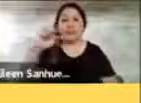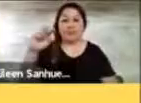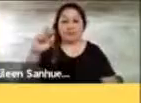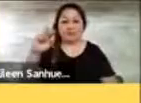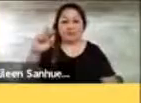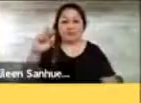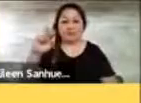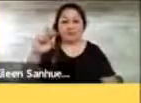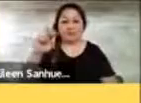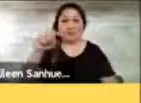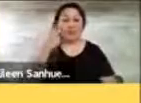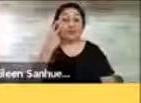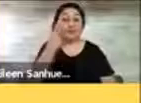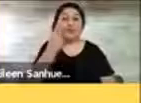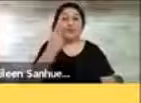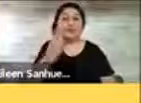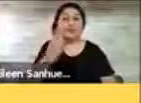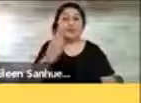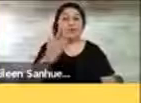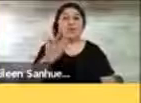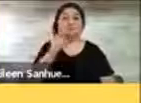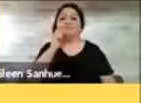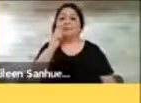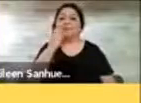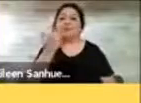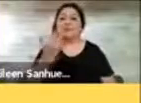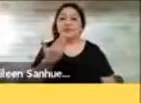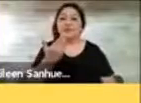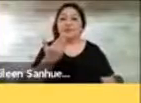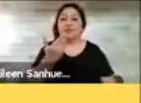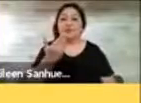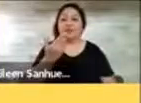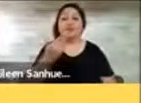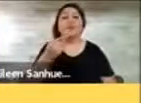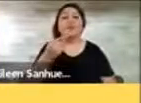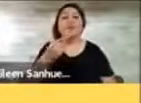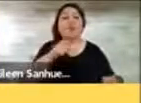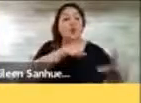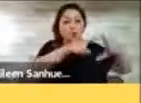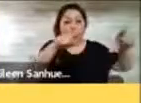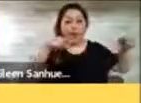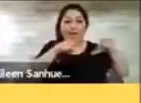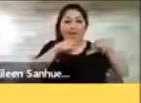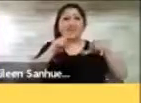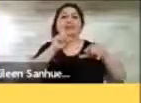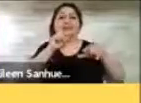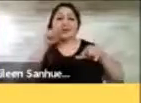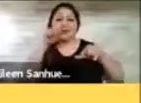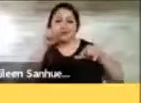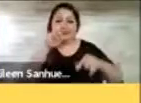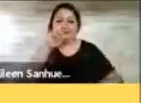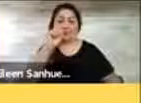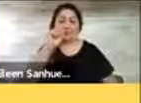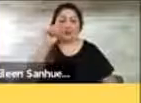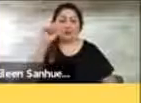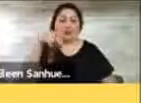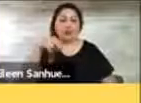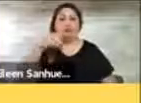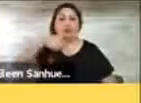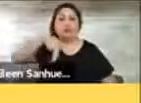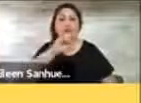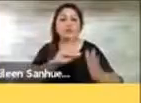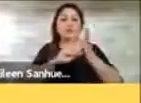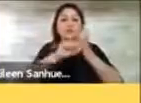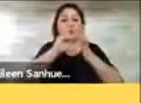a ver más o menos en qué consiste esta, en las áreas que tiene Rakim. Rakim la hemos desarrollado con estas